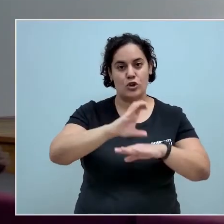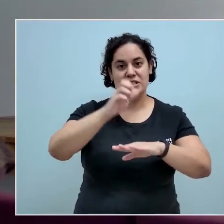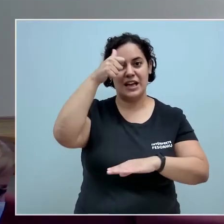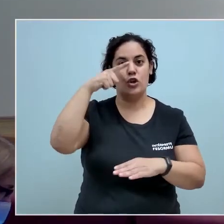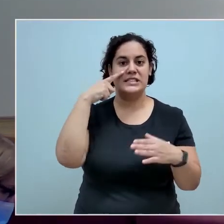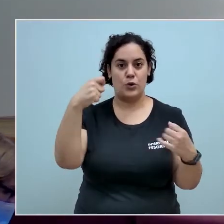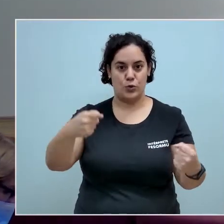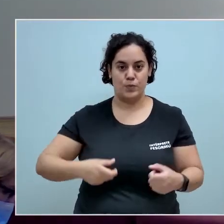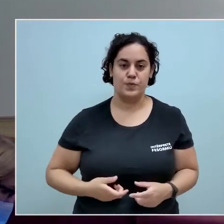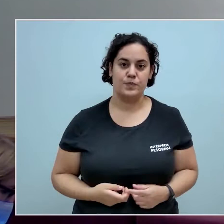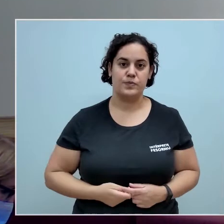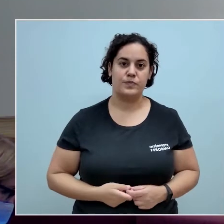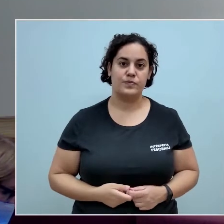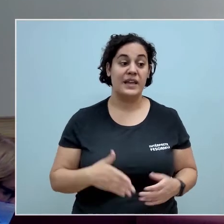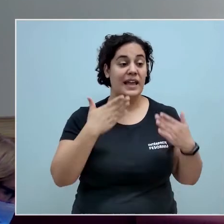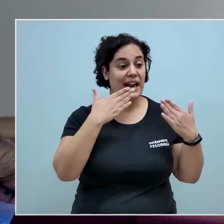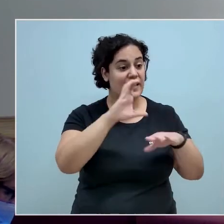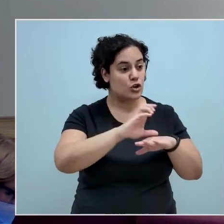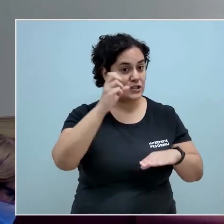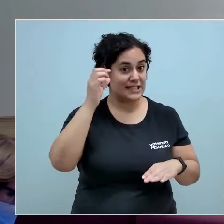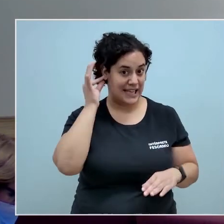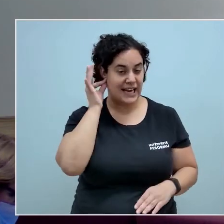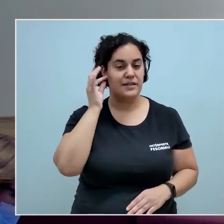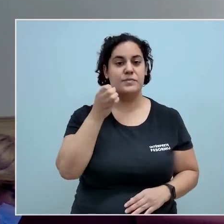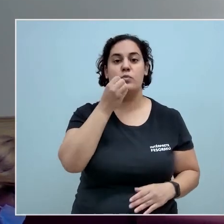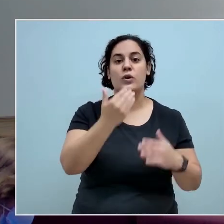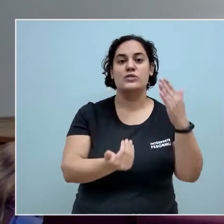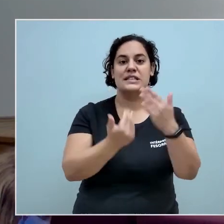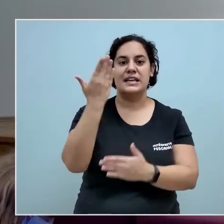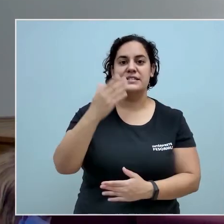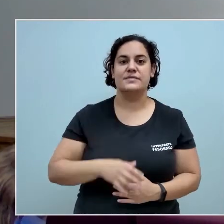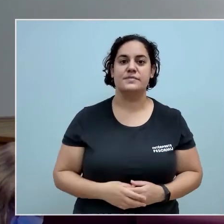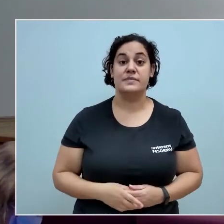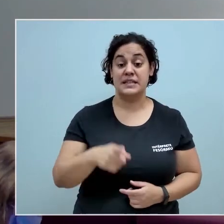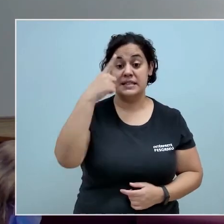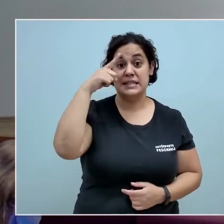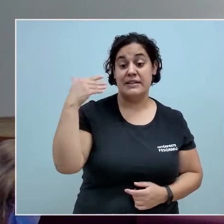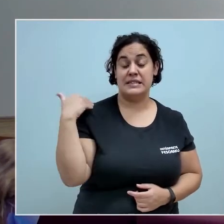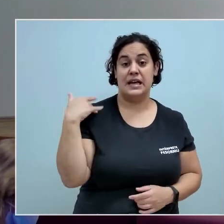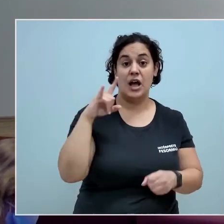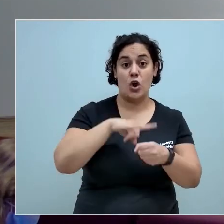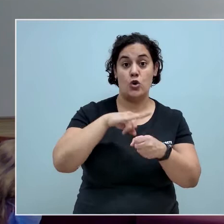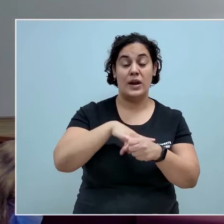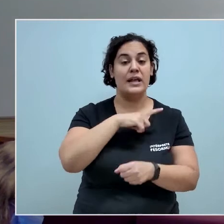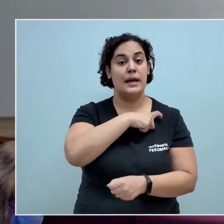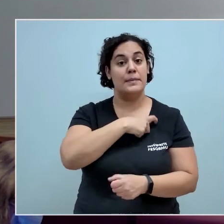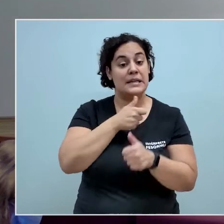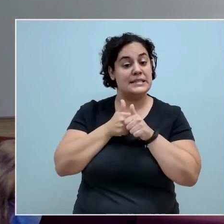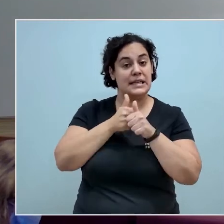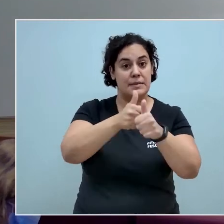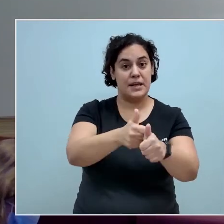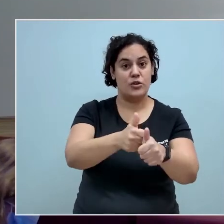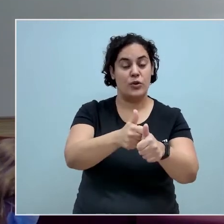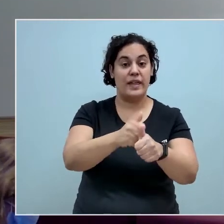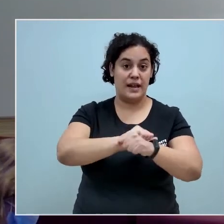de Salud. Muchas gracias, consejera. Buenos días. Como saben, el pasado lunes el Comité de Seguimiento de